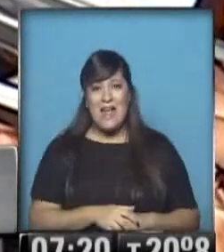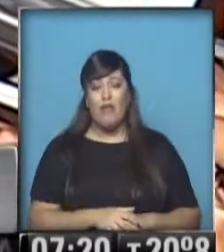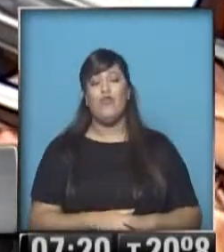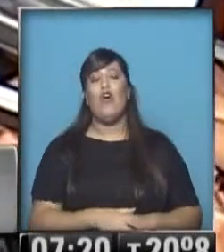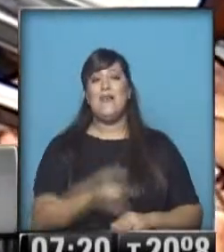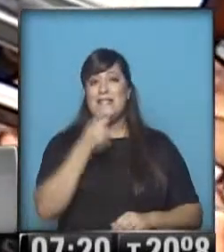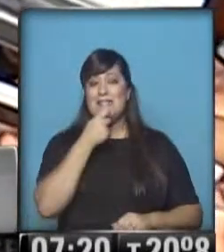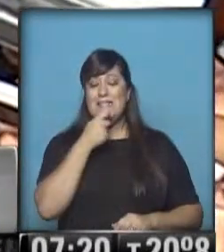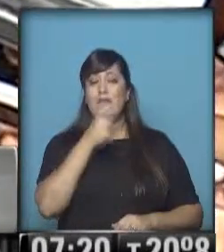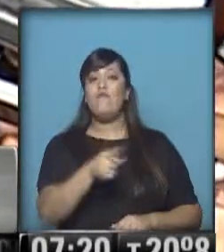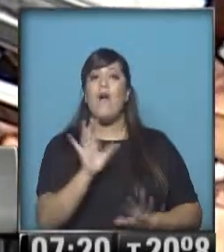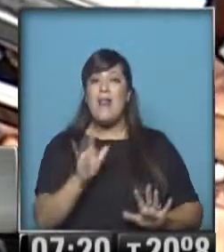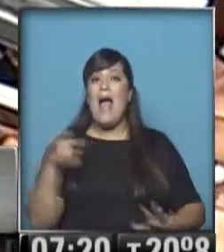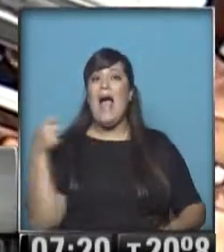permitiría,